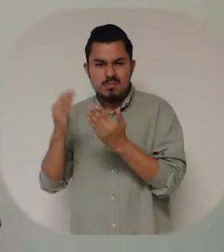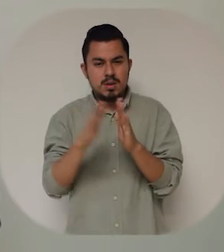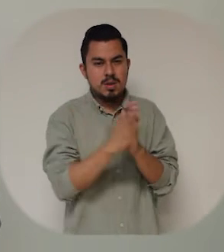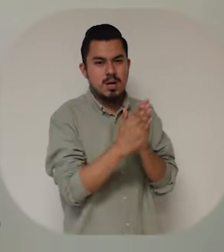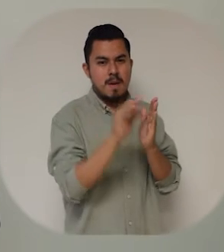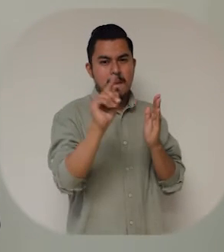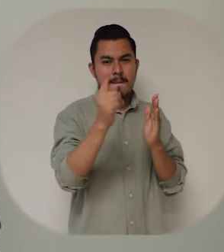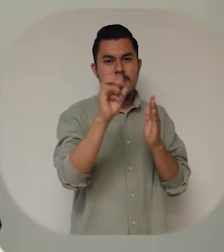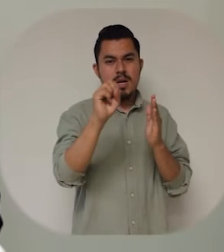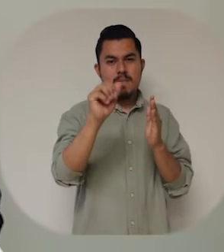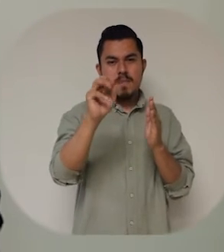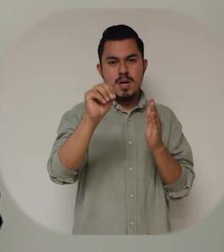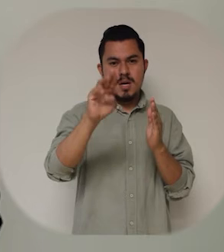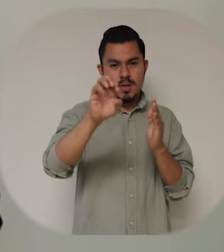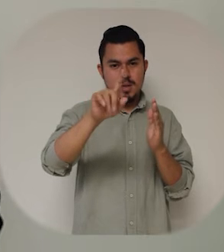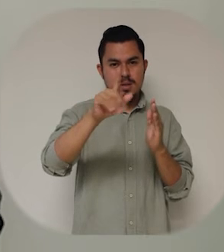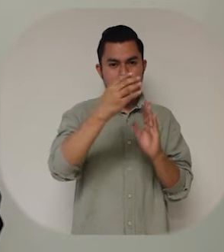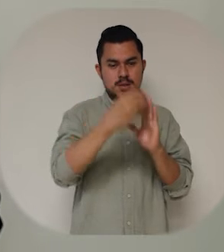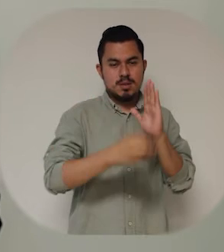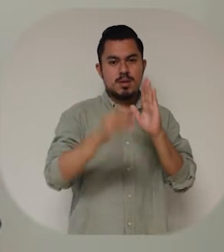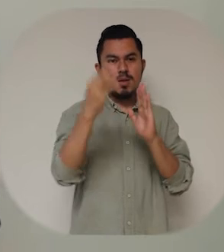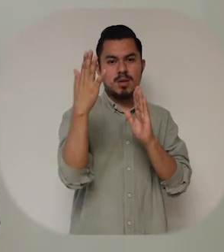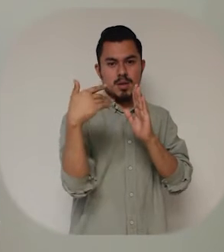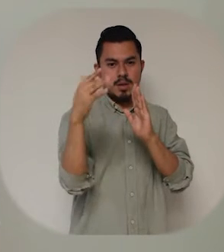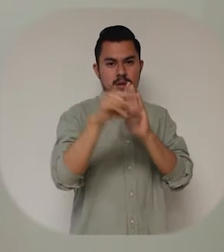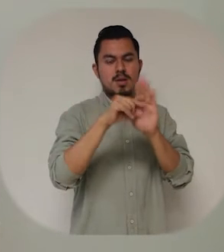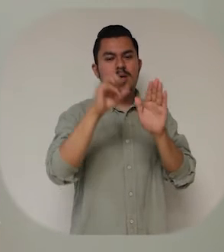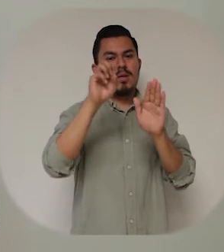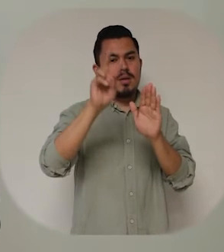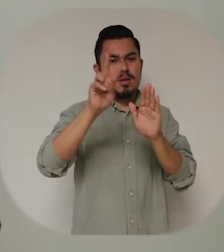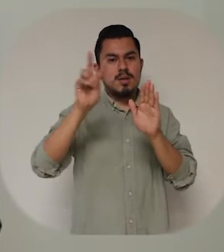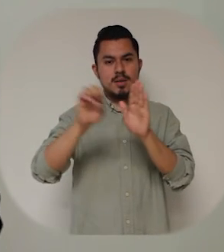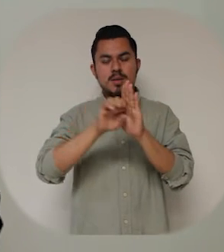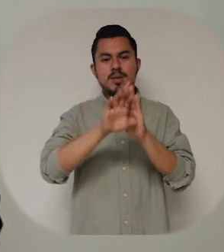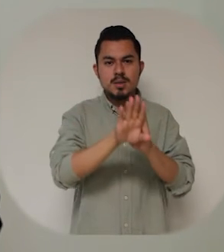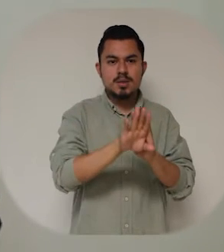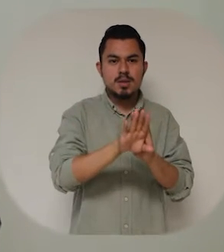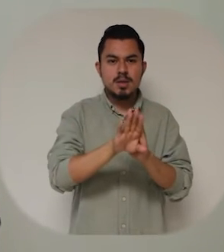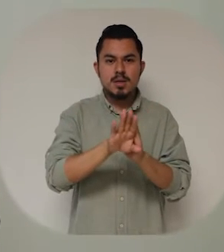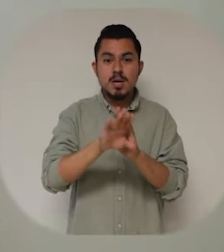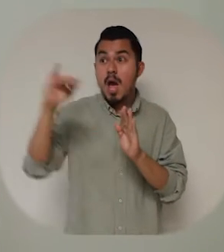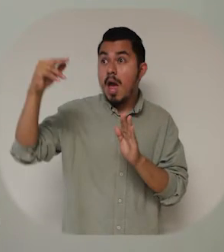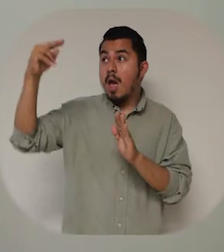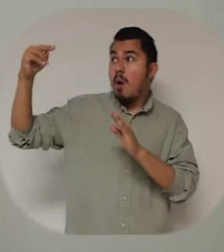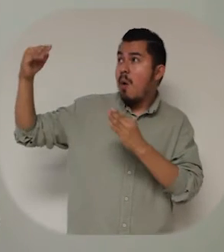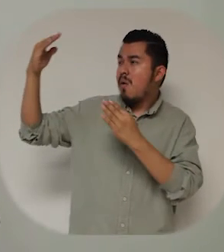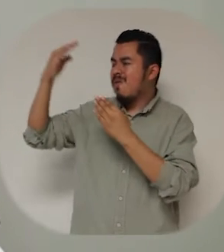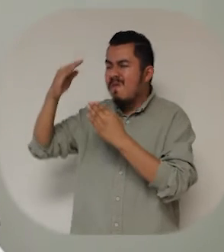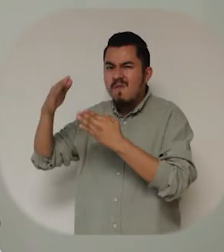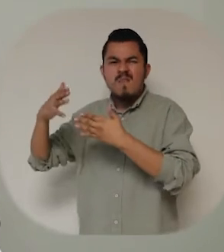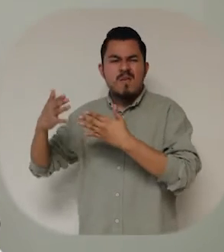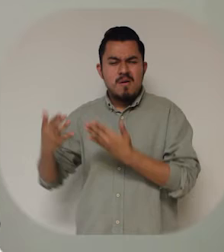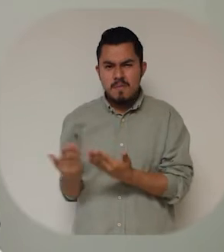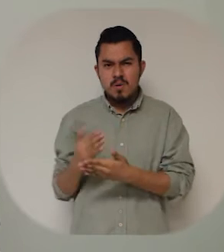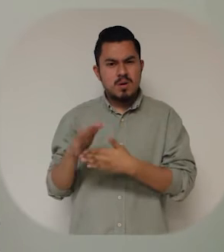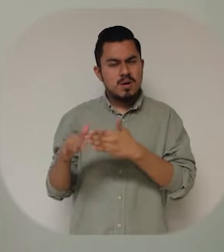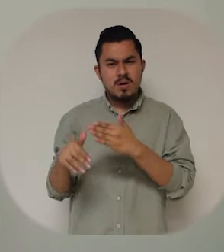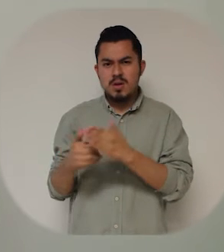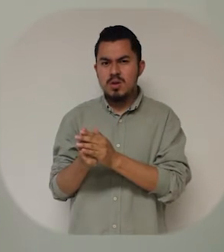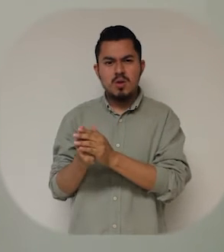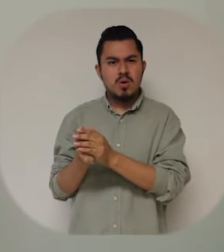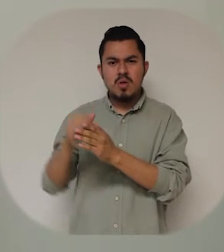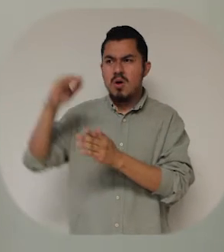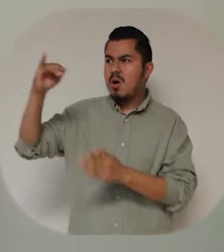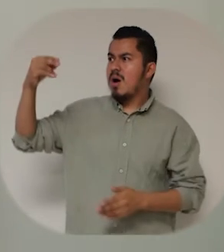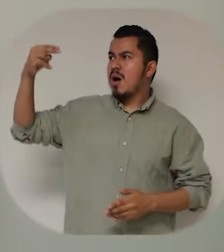y víctimas como en que se obedezca a las palabras de Jehová. Ciertamente el obedecer es mejor que los sacrificios, y el prestar atención que la